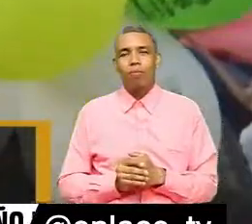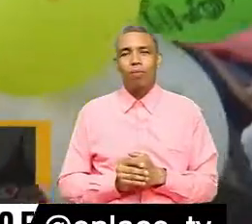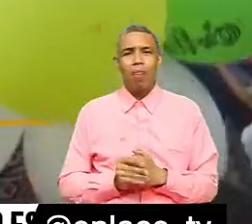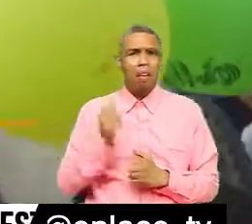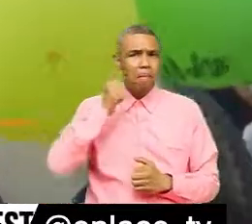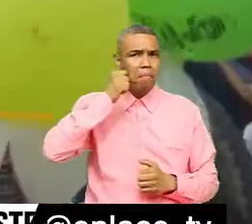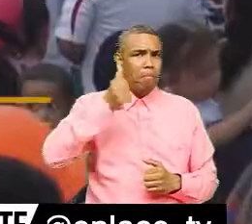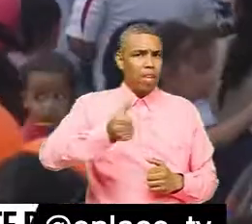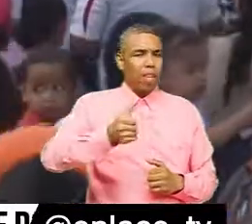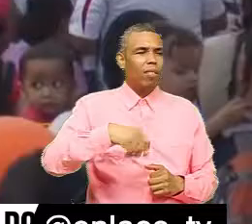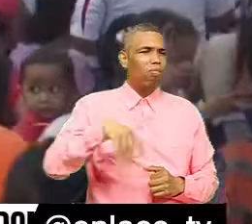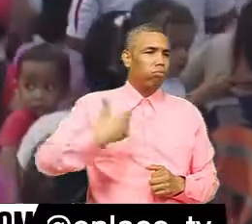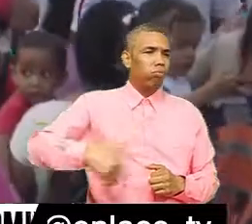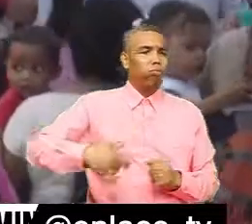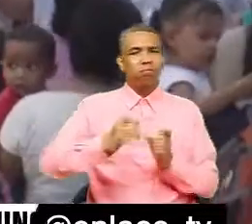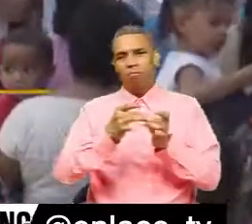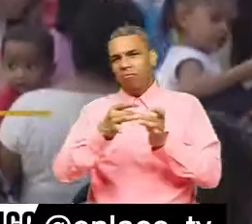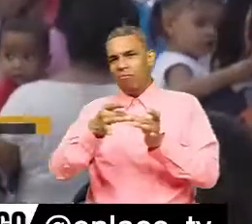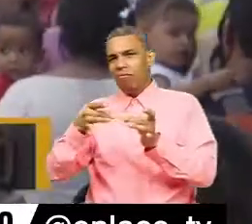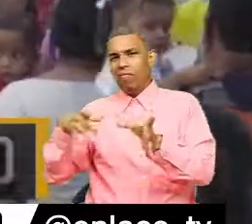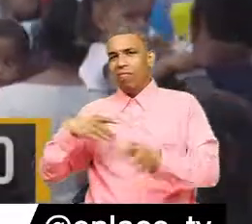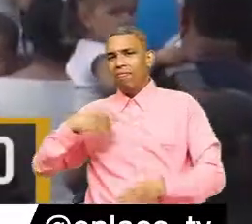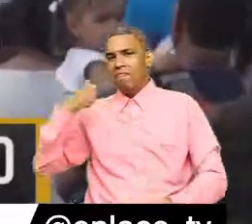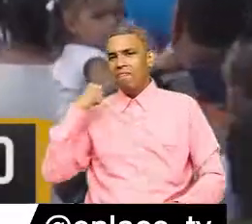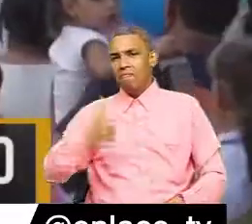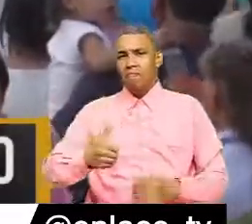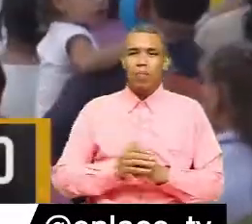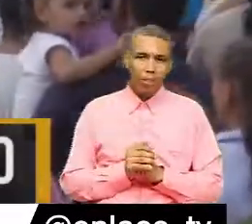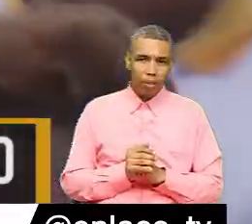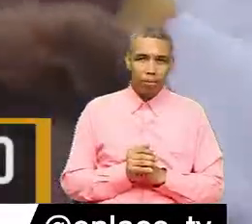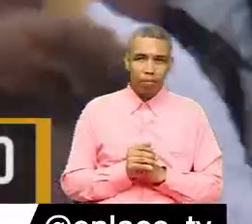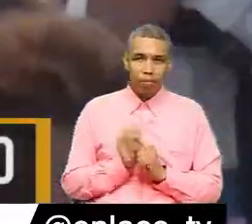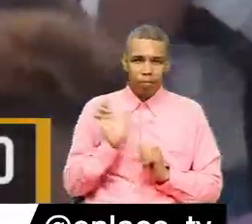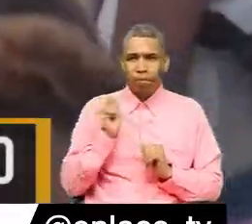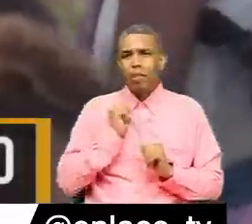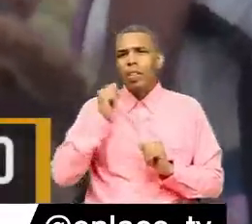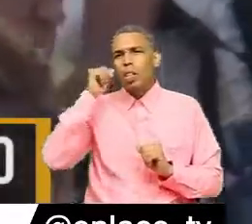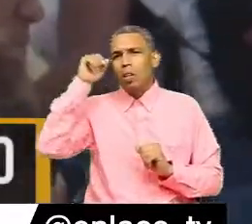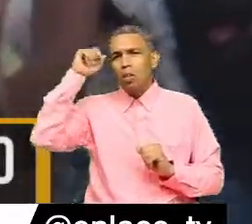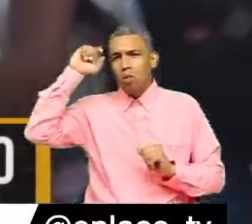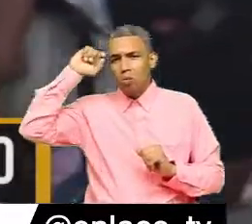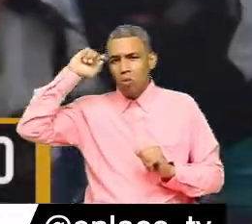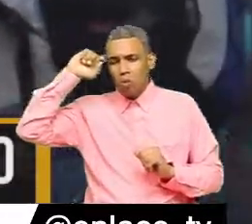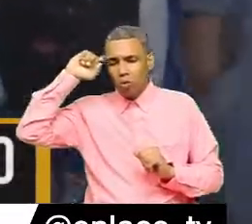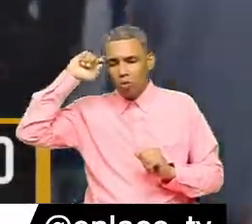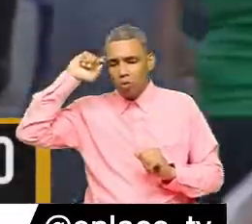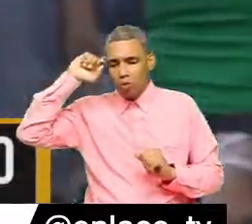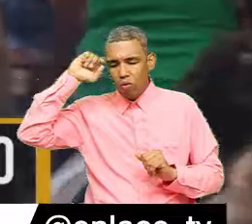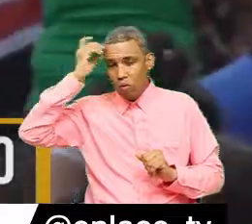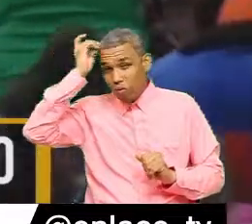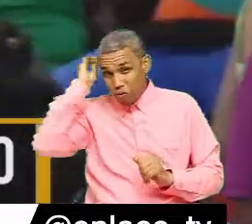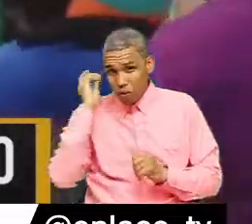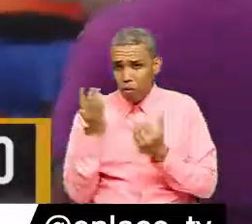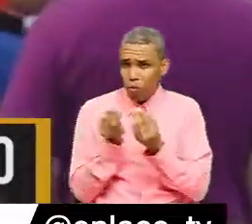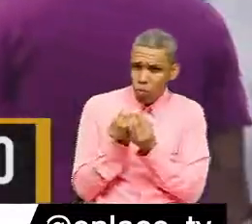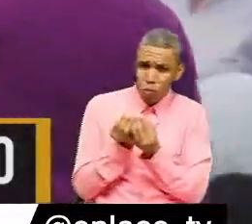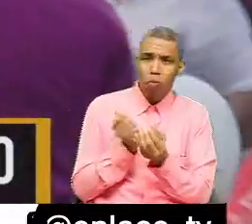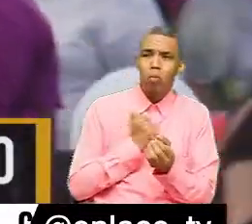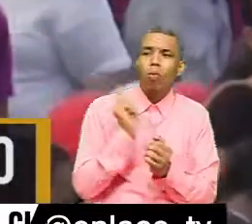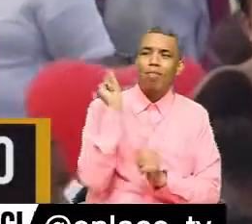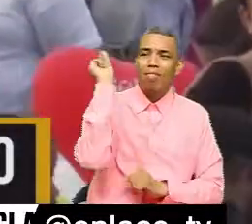más tradicionales del año, el equipo de trabajo del gobierno municipal, la oficina de la gestora social y el INDERBA entregarán a las familias de la ciudad